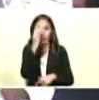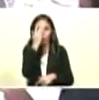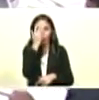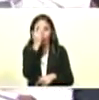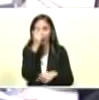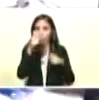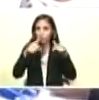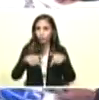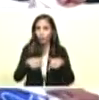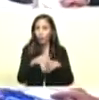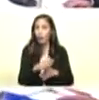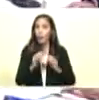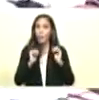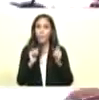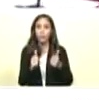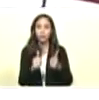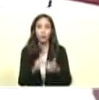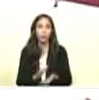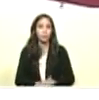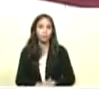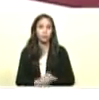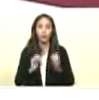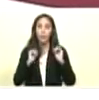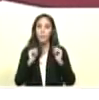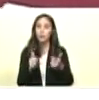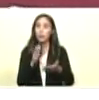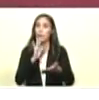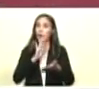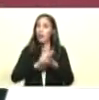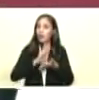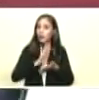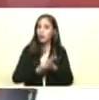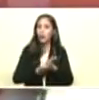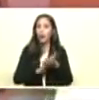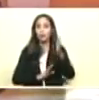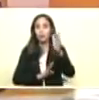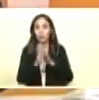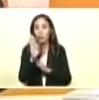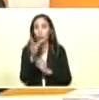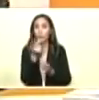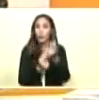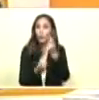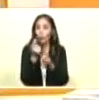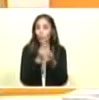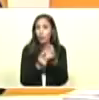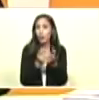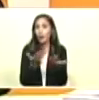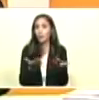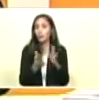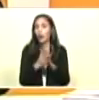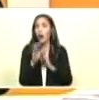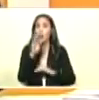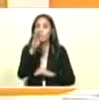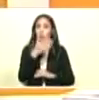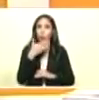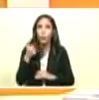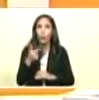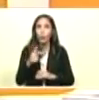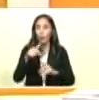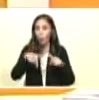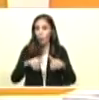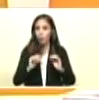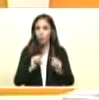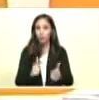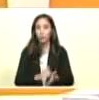Estamos dando un paso gigante hacia la prosperidad, hacia la nueva economía y hacia el futuro.